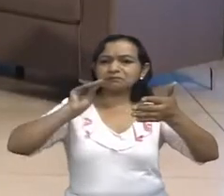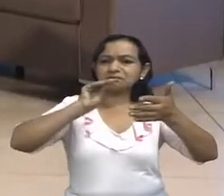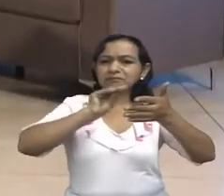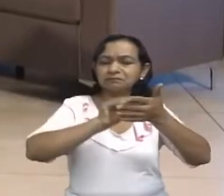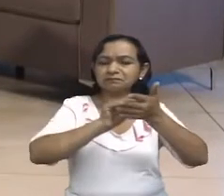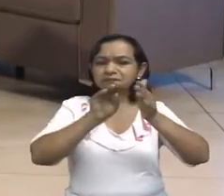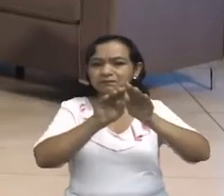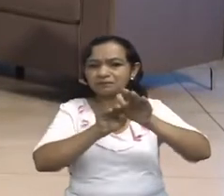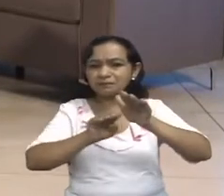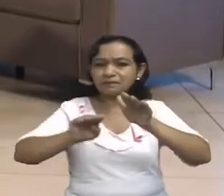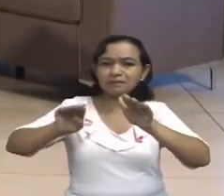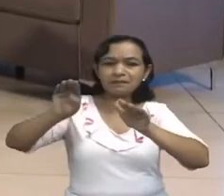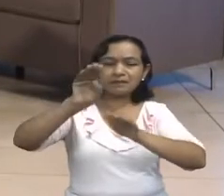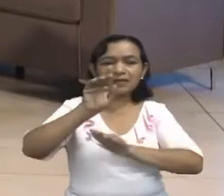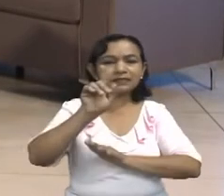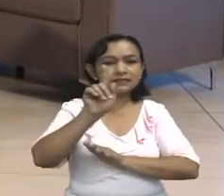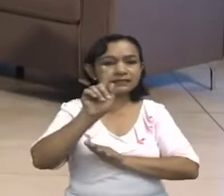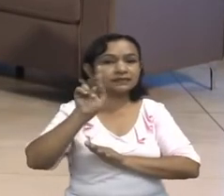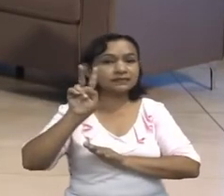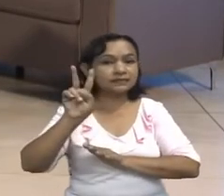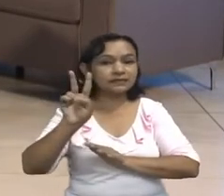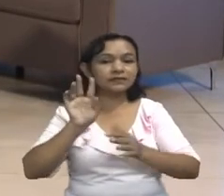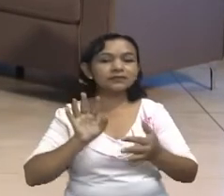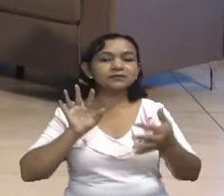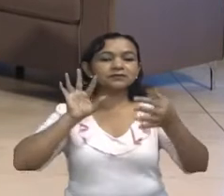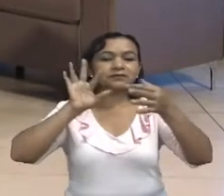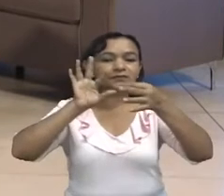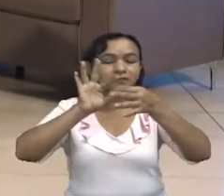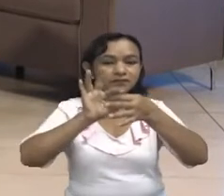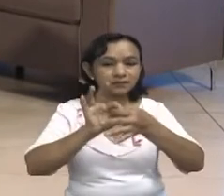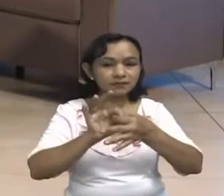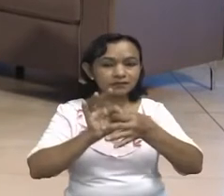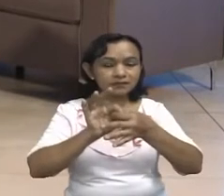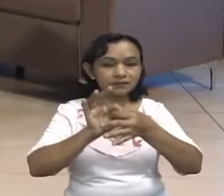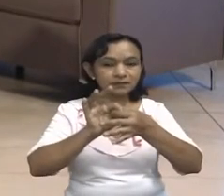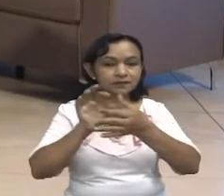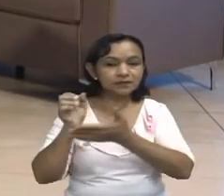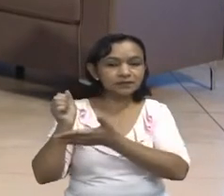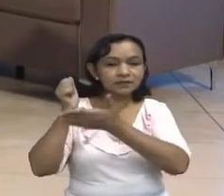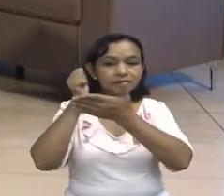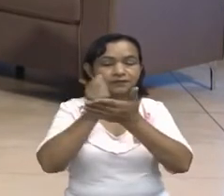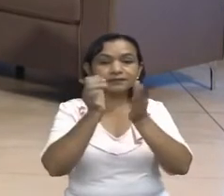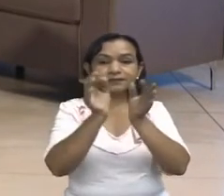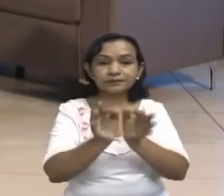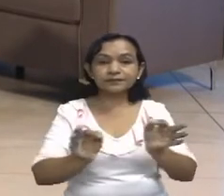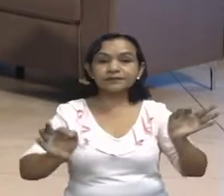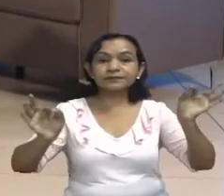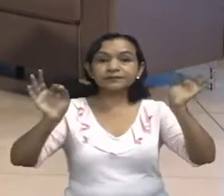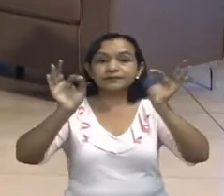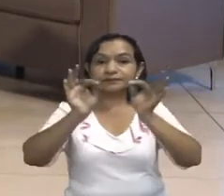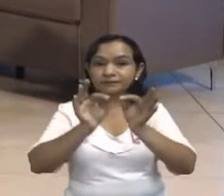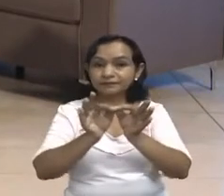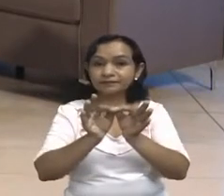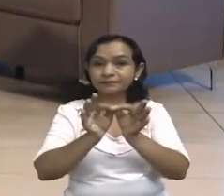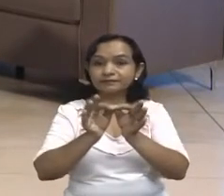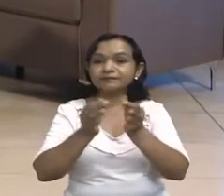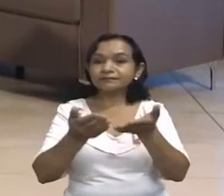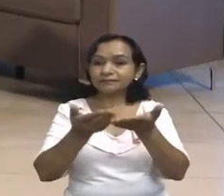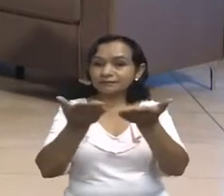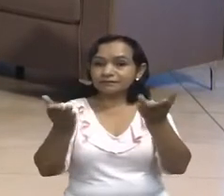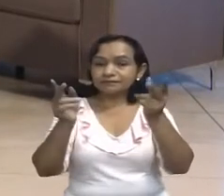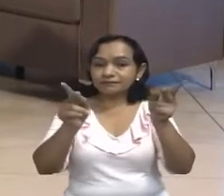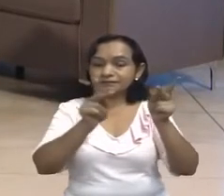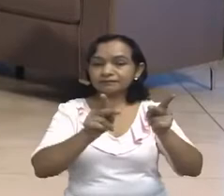más presencia dentro del canal y creo que eso es un aporte valioso que nosotros hemos dado y creo que en eso